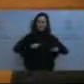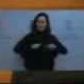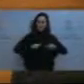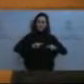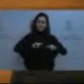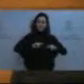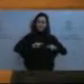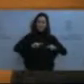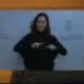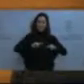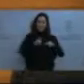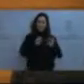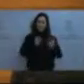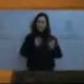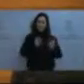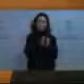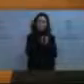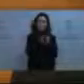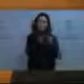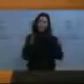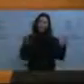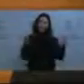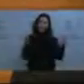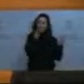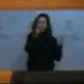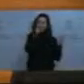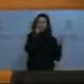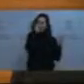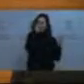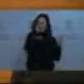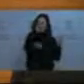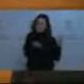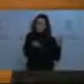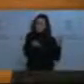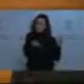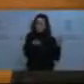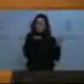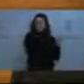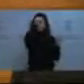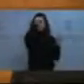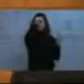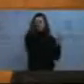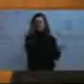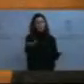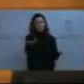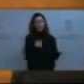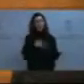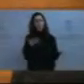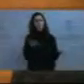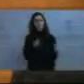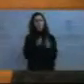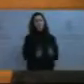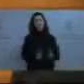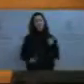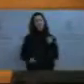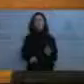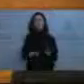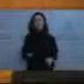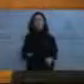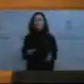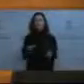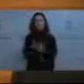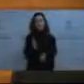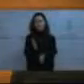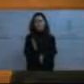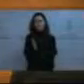sociedad durante esos años, porque creemos que es absolutamente pertinente y lo que hubo que ahí no tiene descripción.